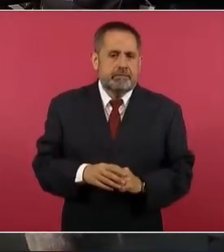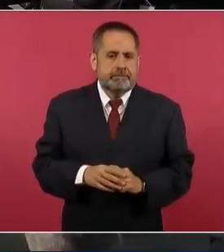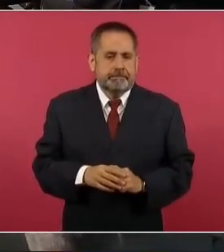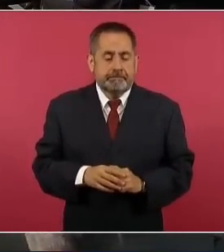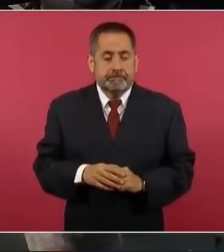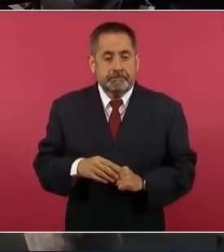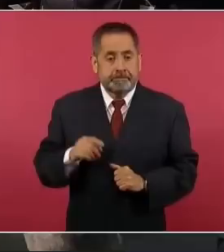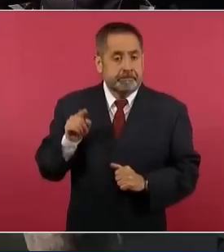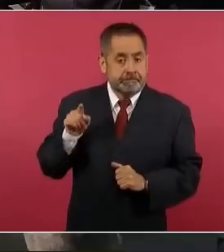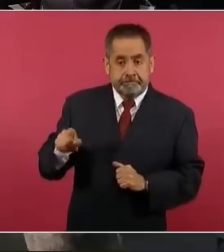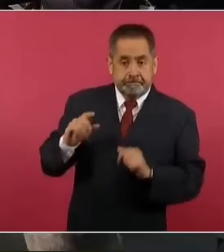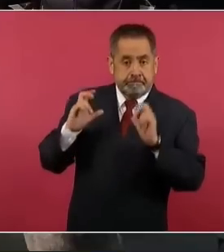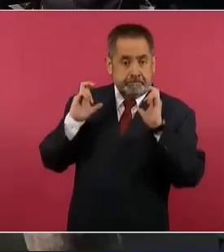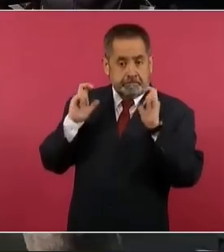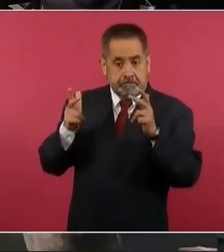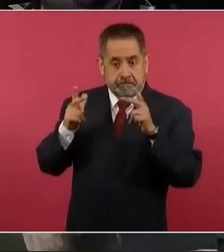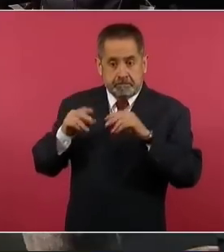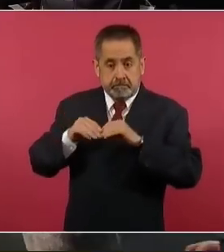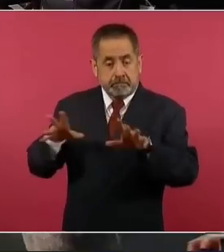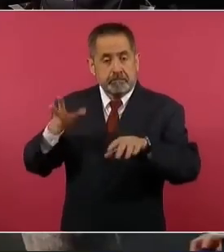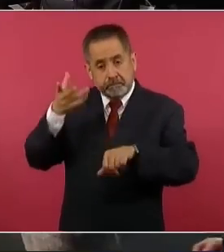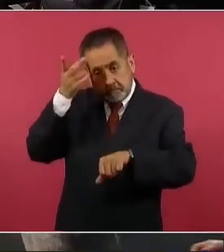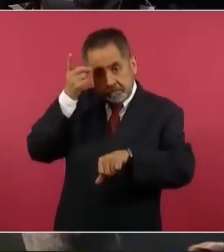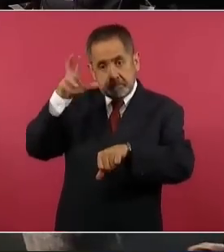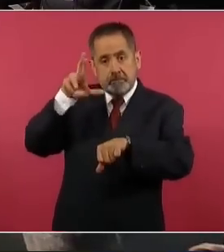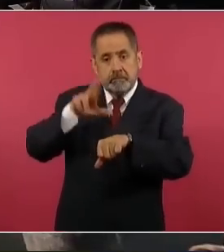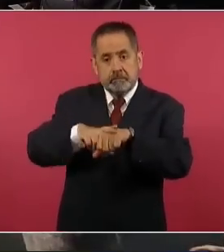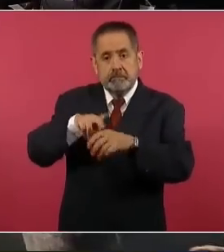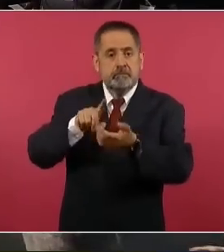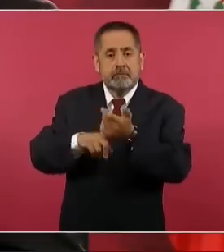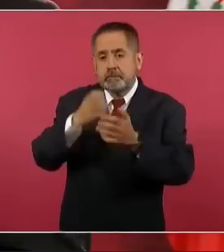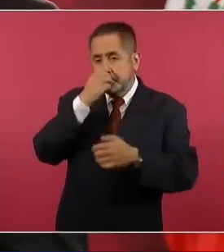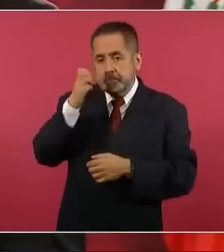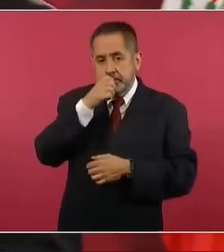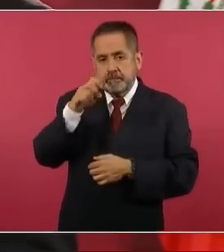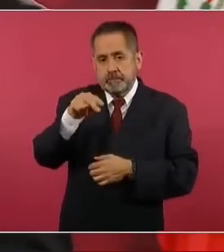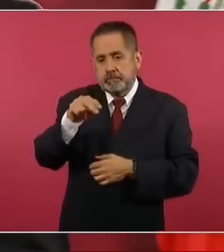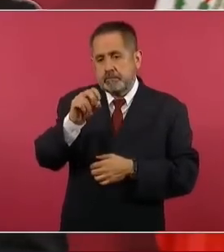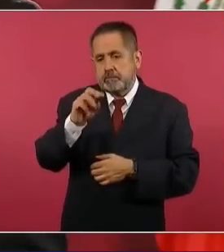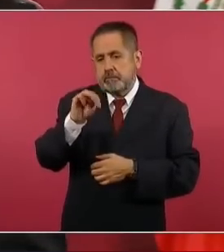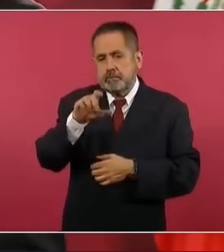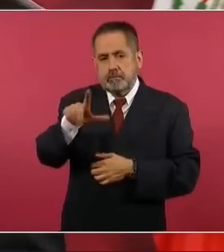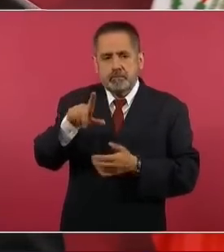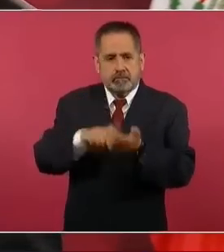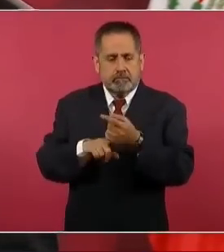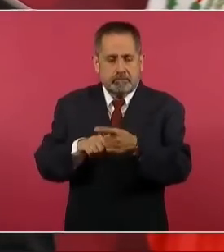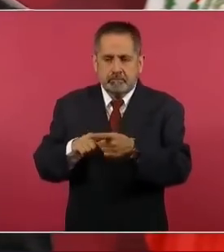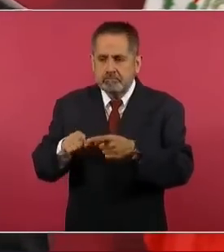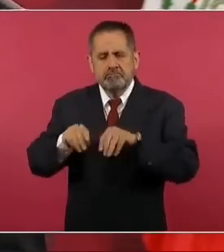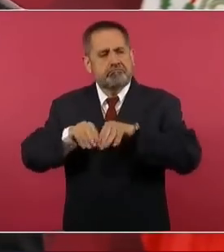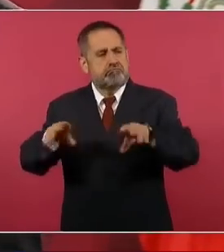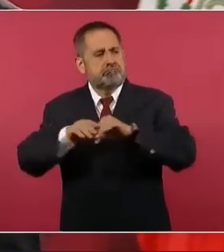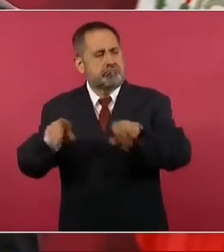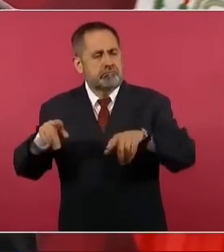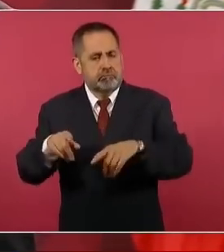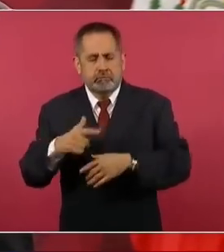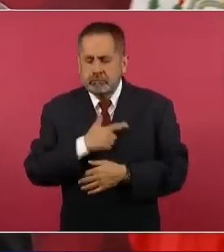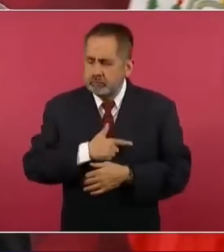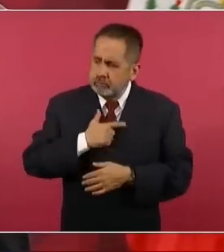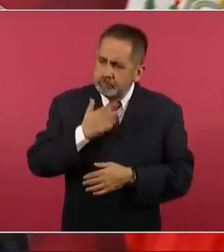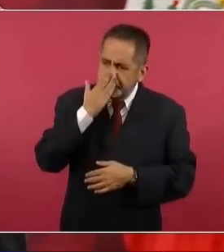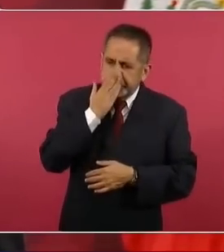desde Chiapas, el director de las normales rurales, el gusto que me da,